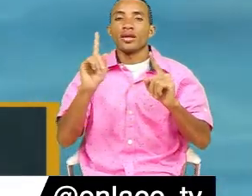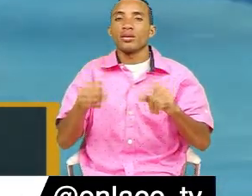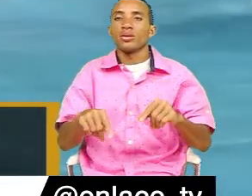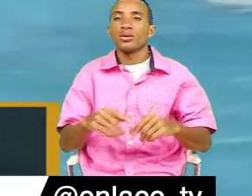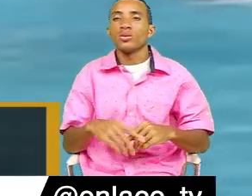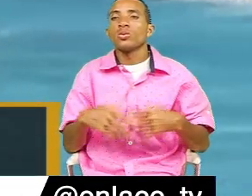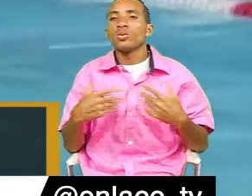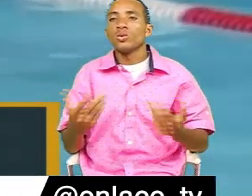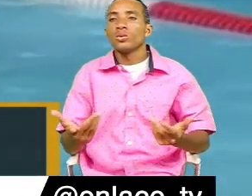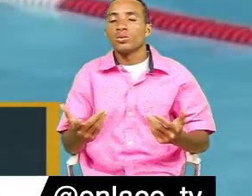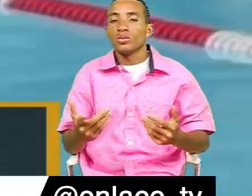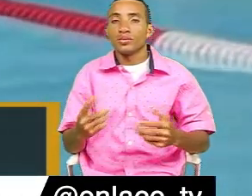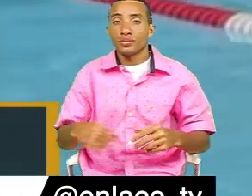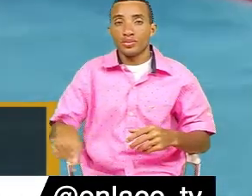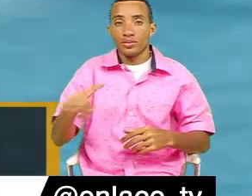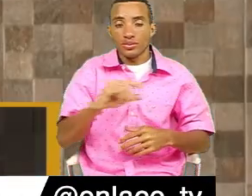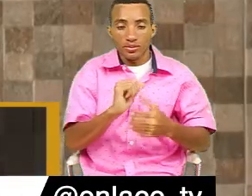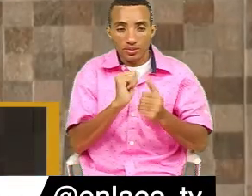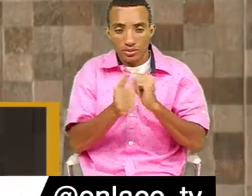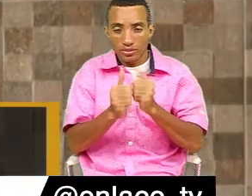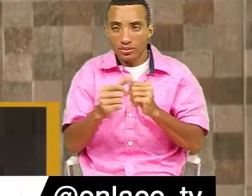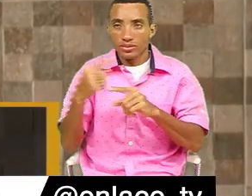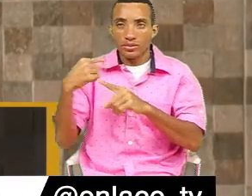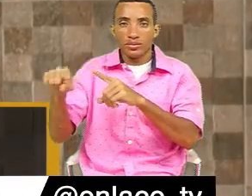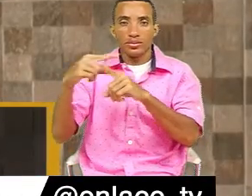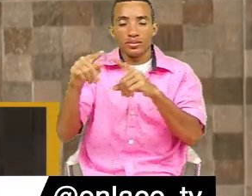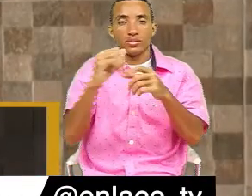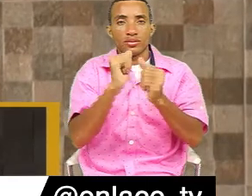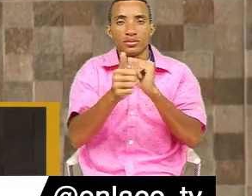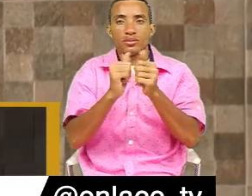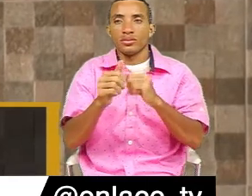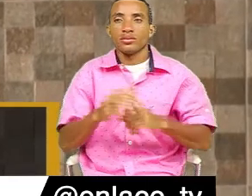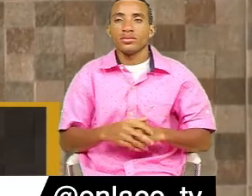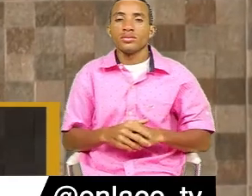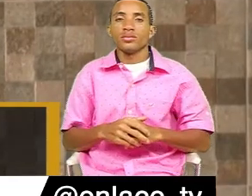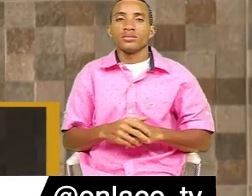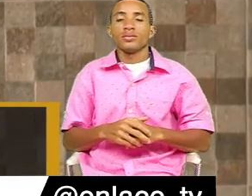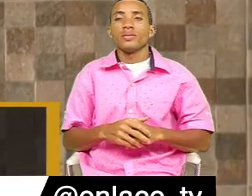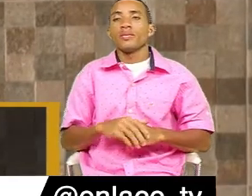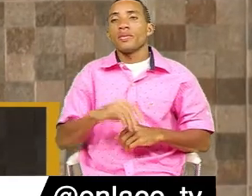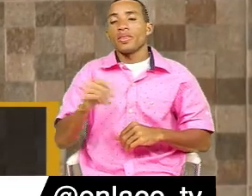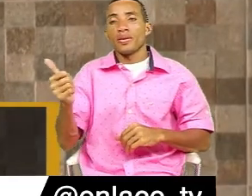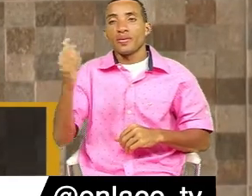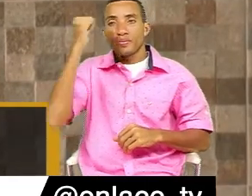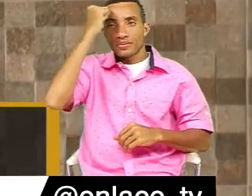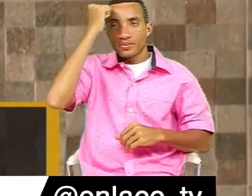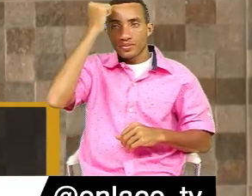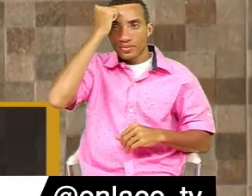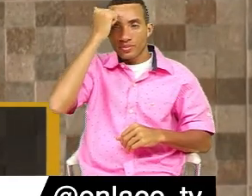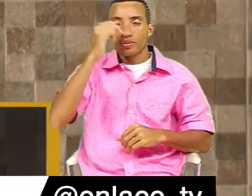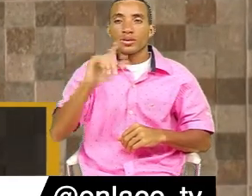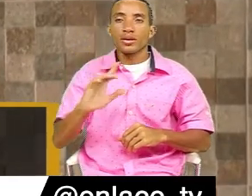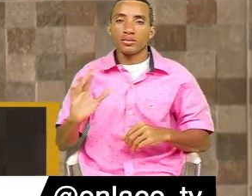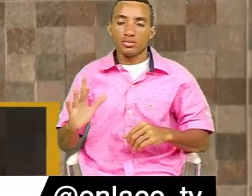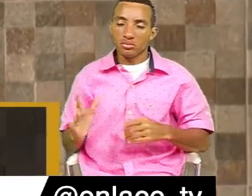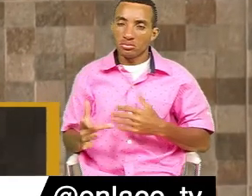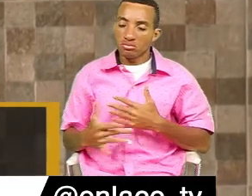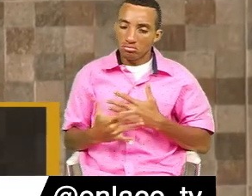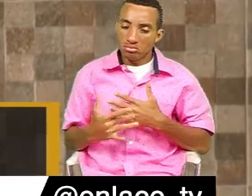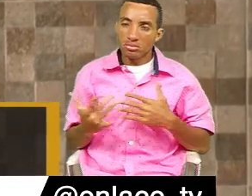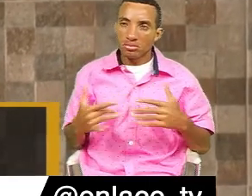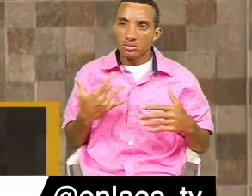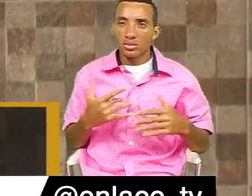que los muchachos practiquen otros deportes y los maestros también nos motivemos a